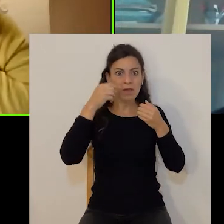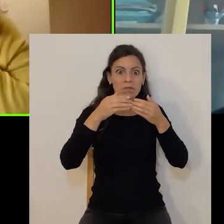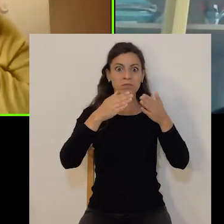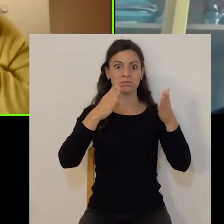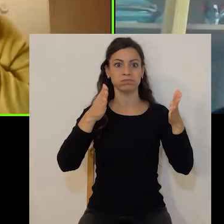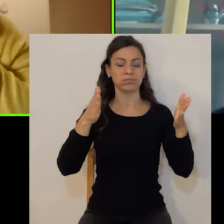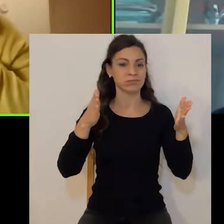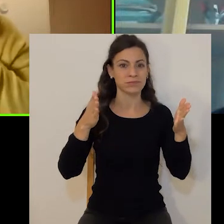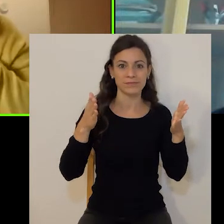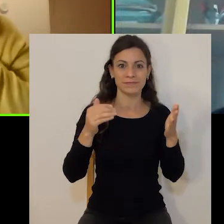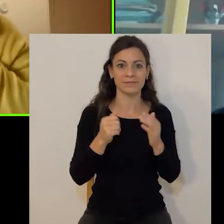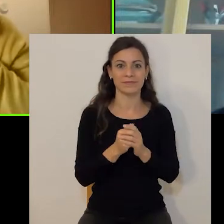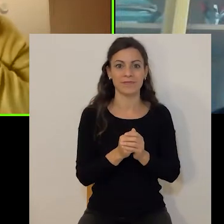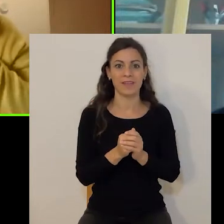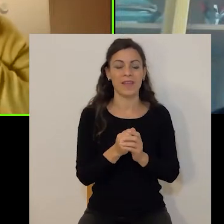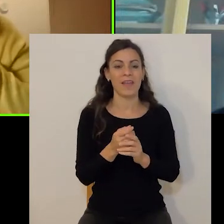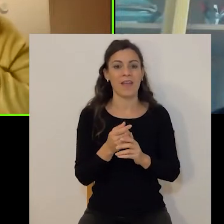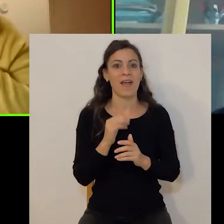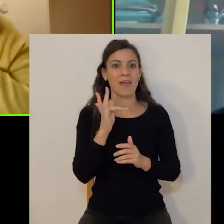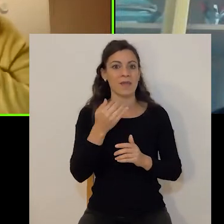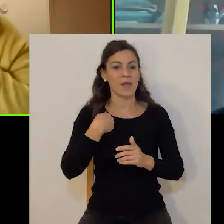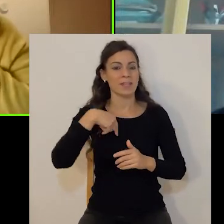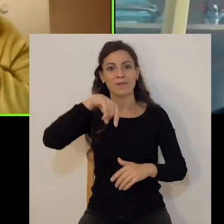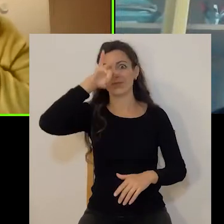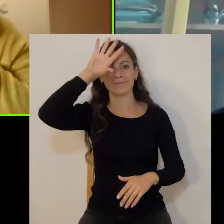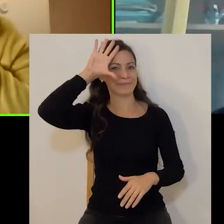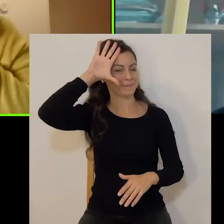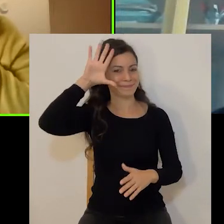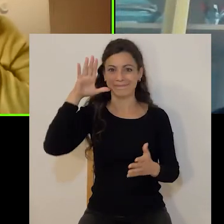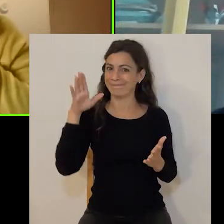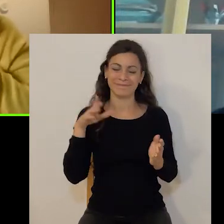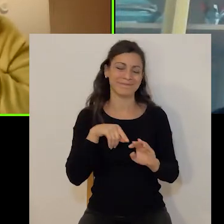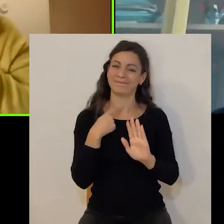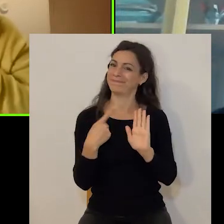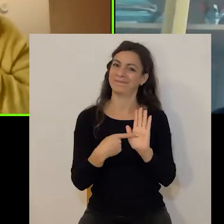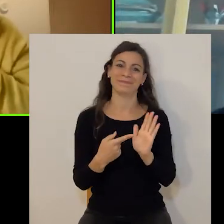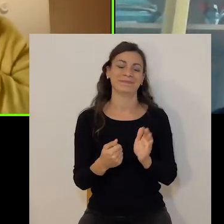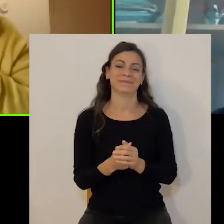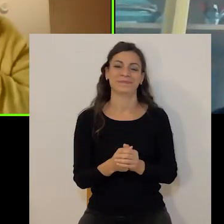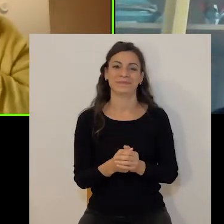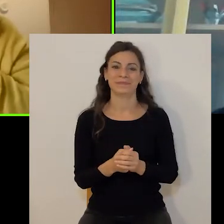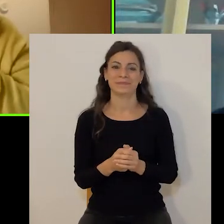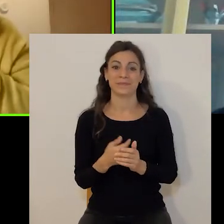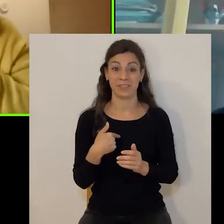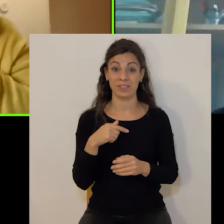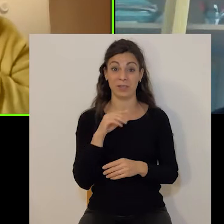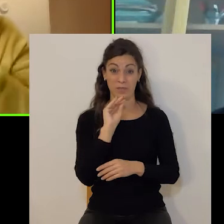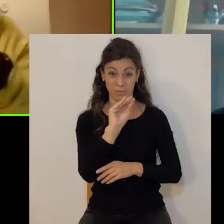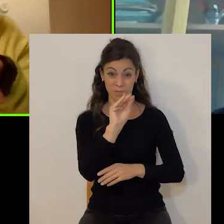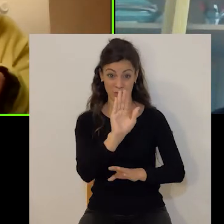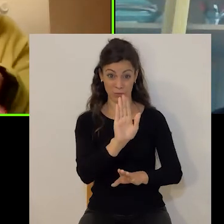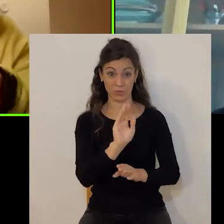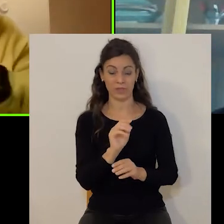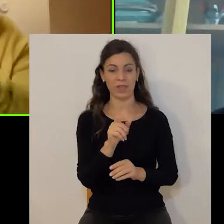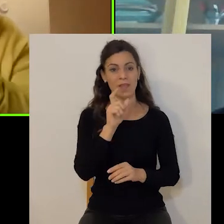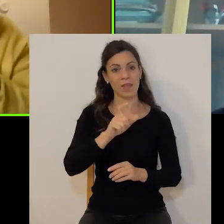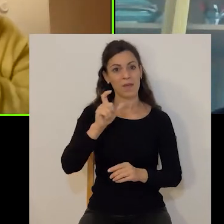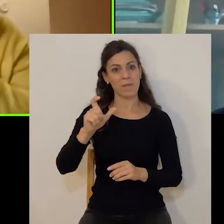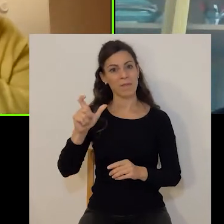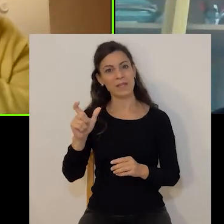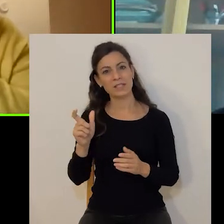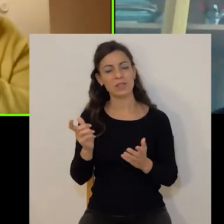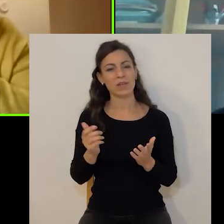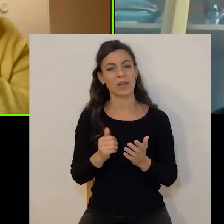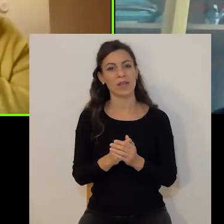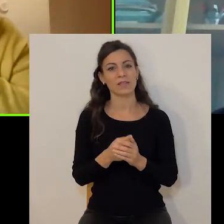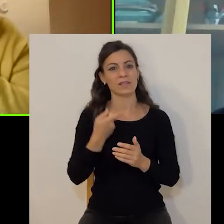además vamos, estoy asombrada totalmente. Por comenzar a hacerte una pregunta, las personas que no